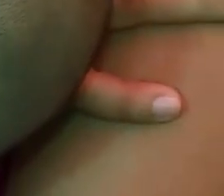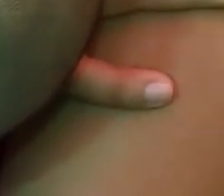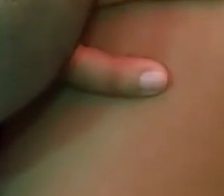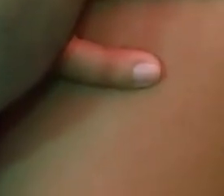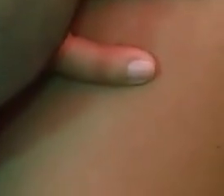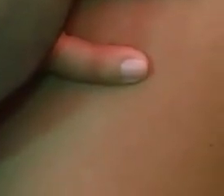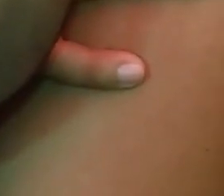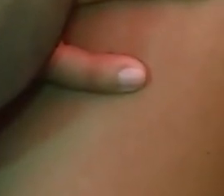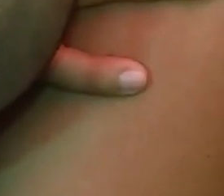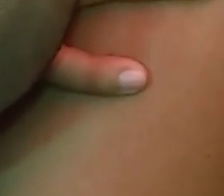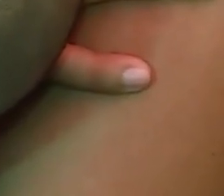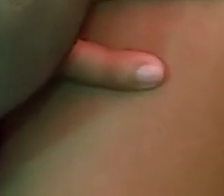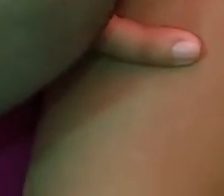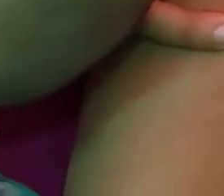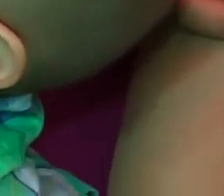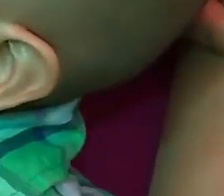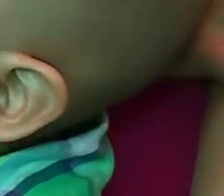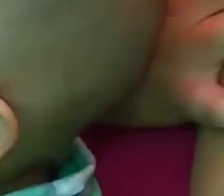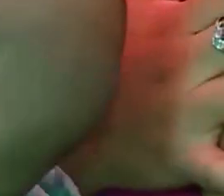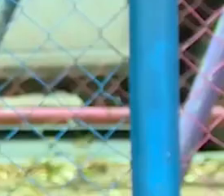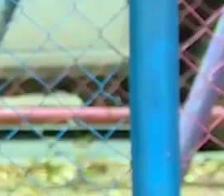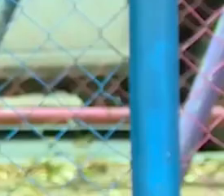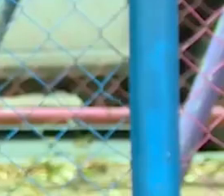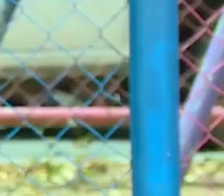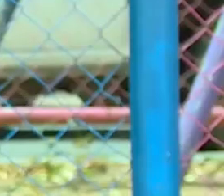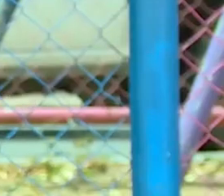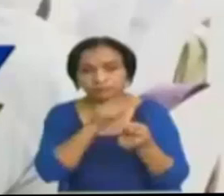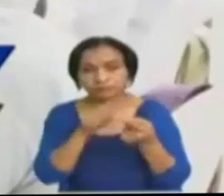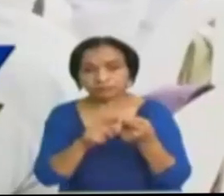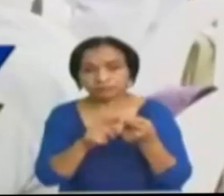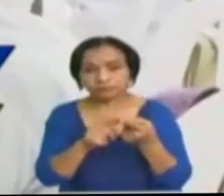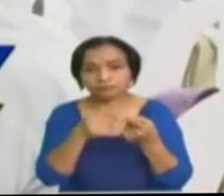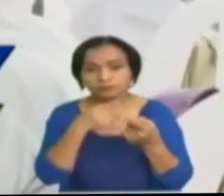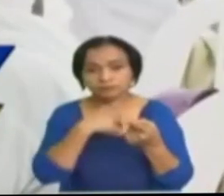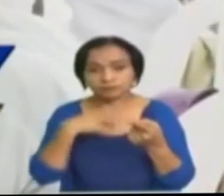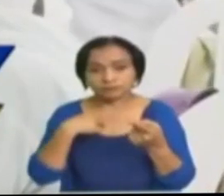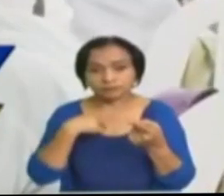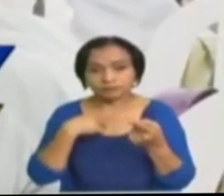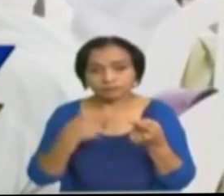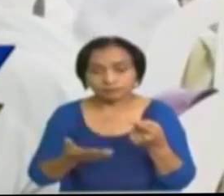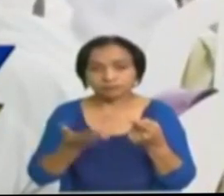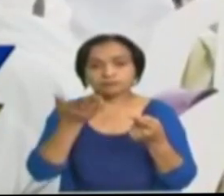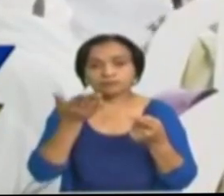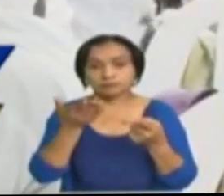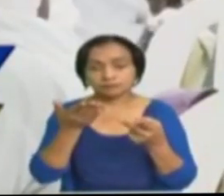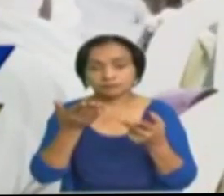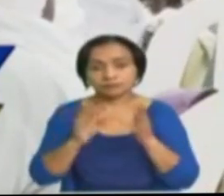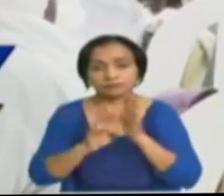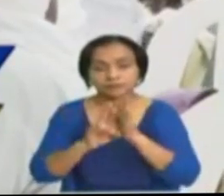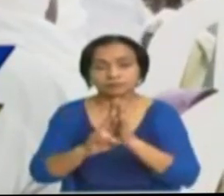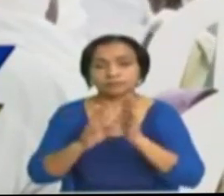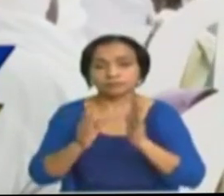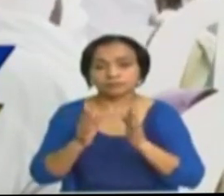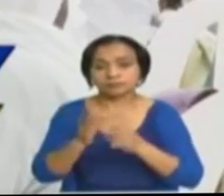identificar a febriles eruptivos ante la amenaza del sarampión con respecto a la jornada de vacunación del cob y 19 la